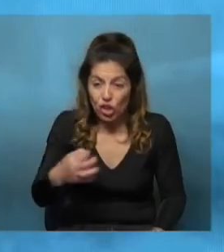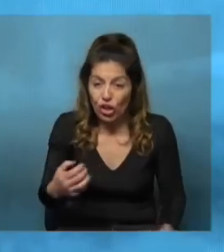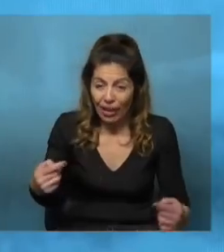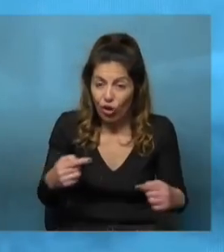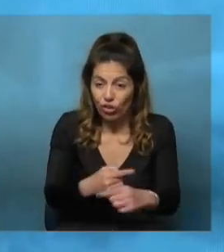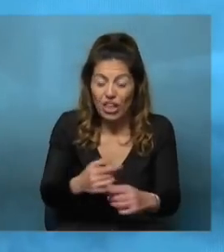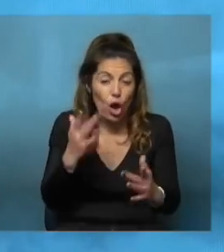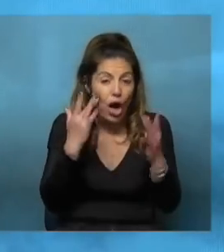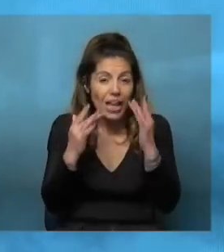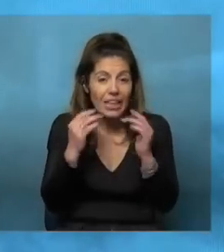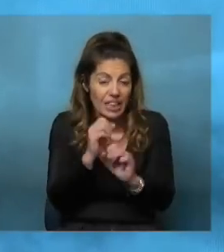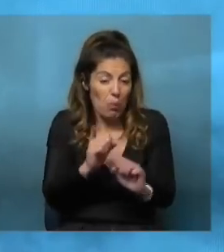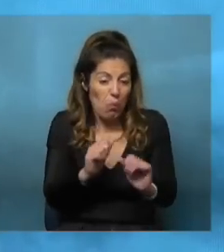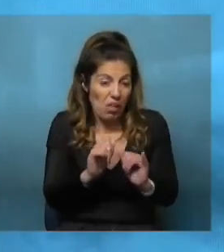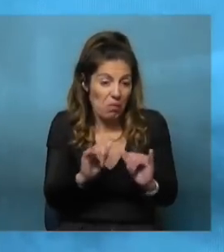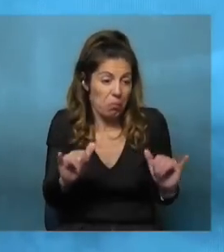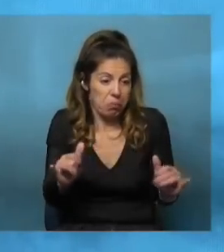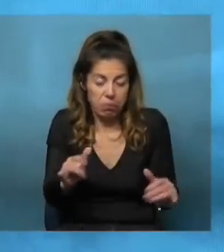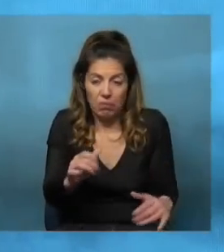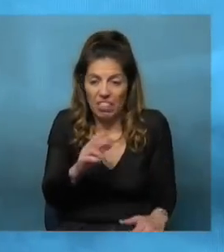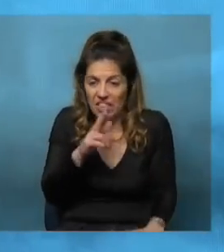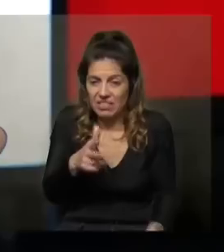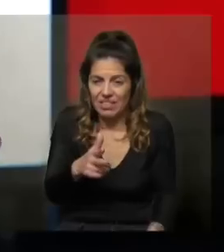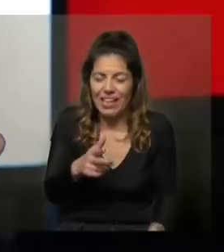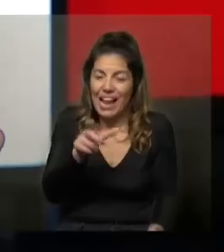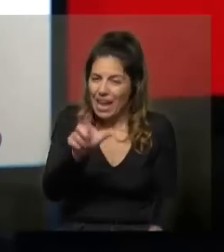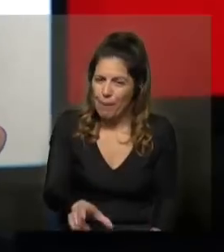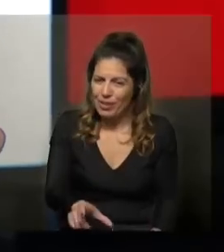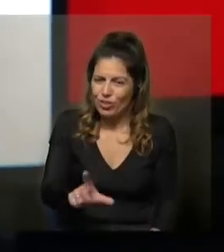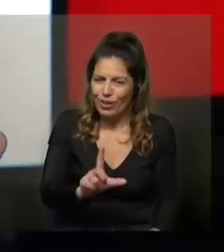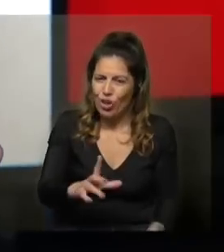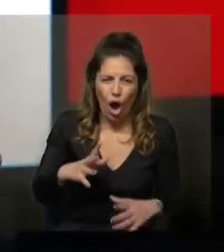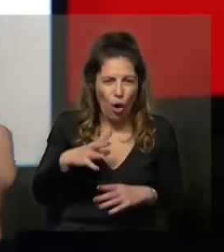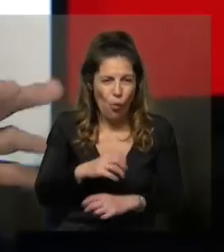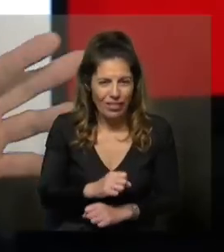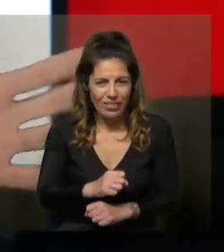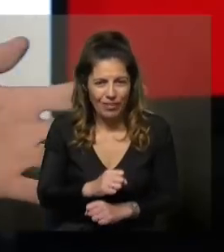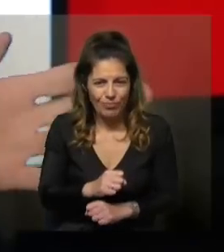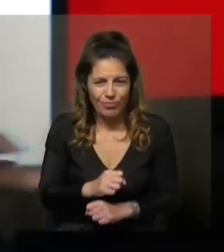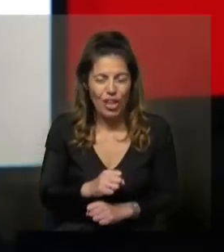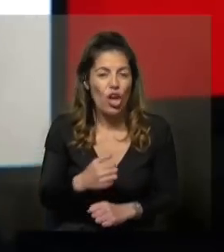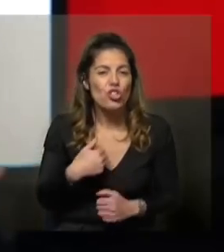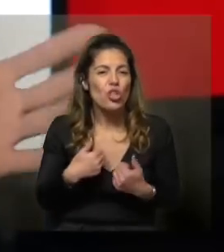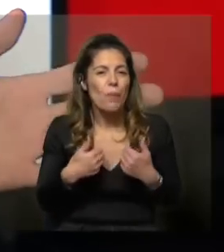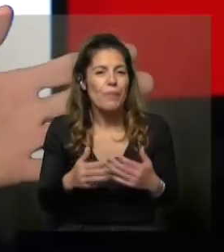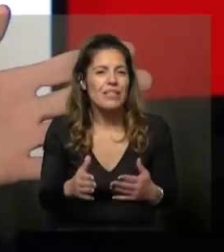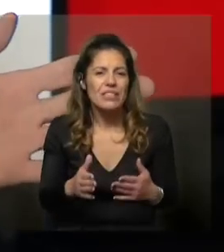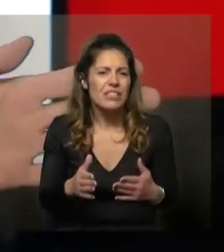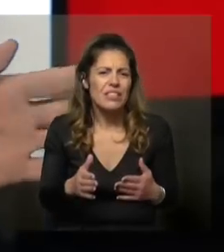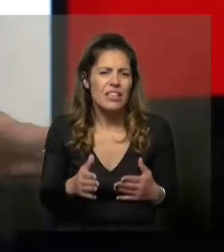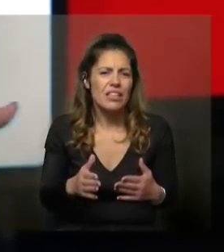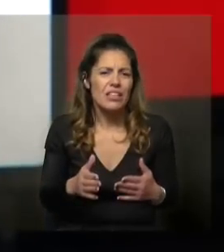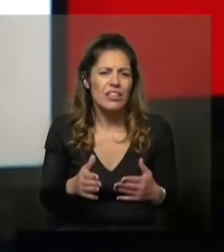se puede promulgar y decir la gente es muy intolerante Yo soy bancado de izquierda y de derecha